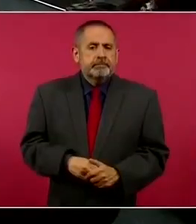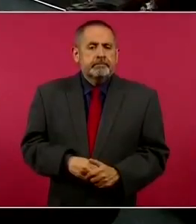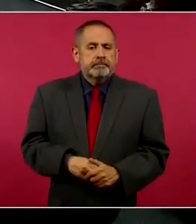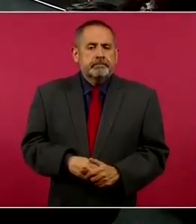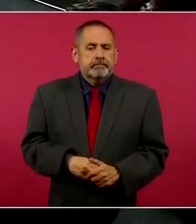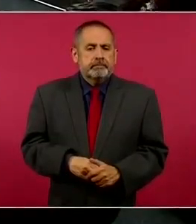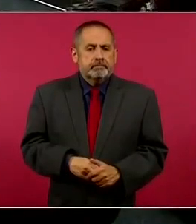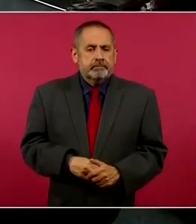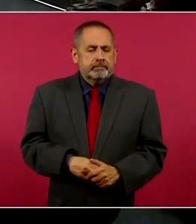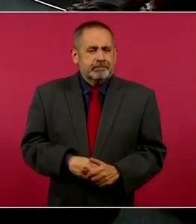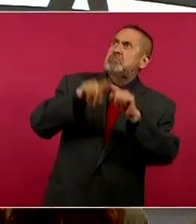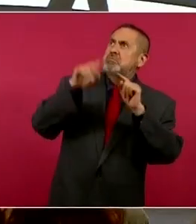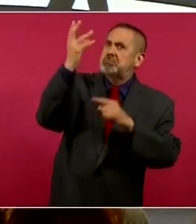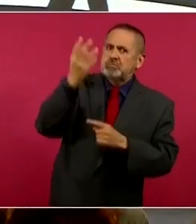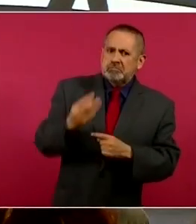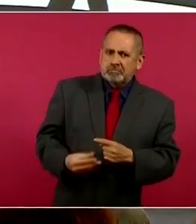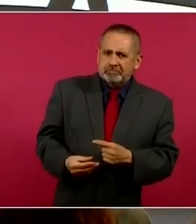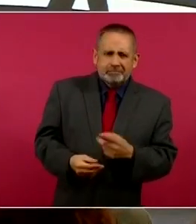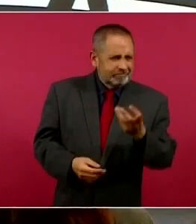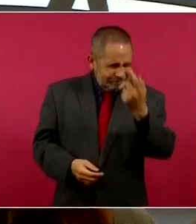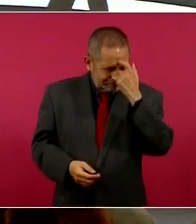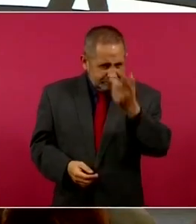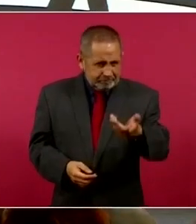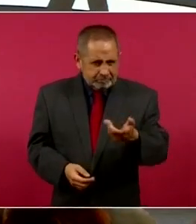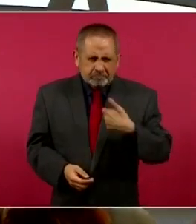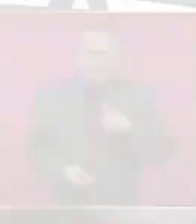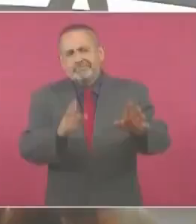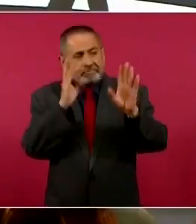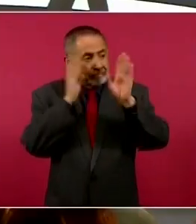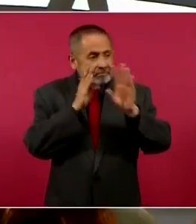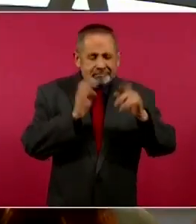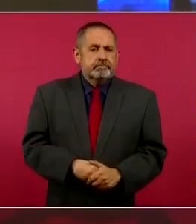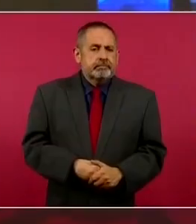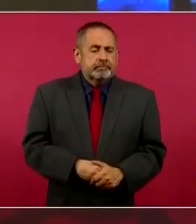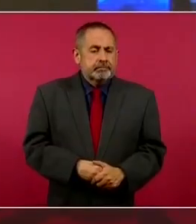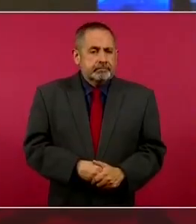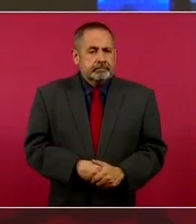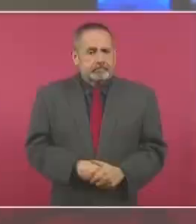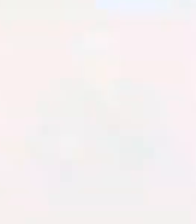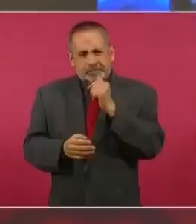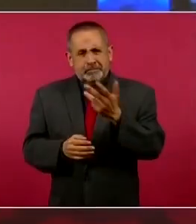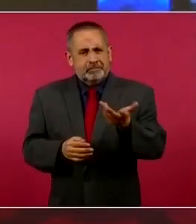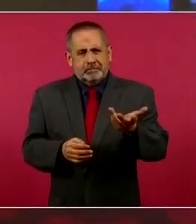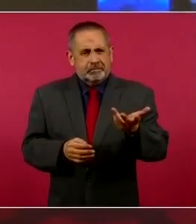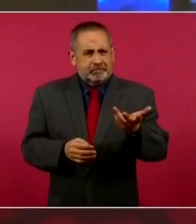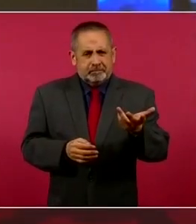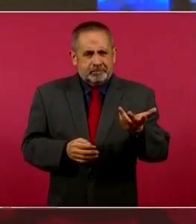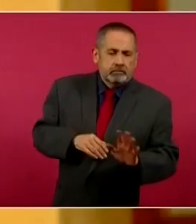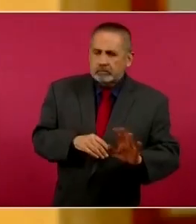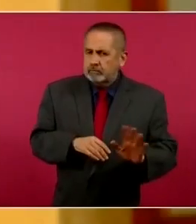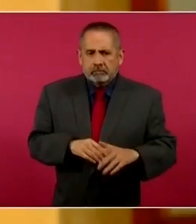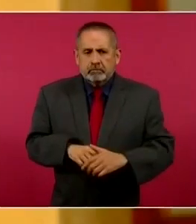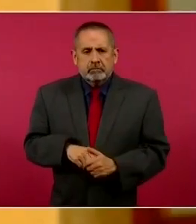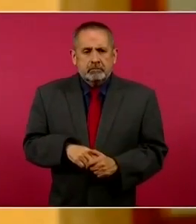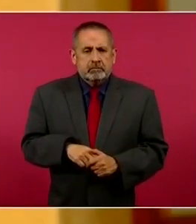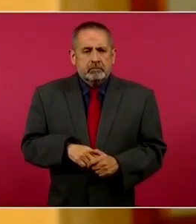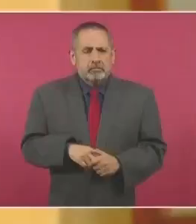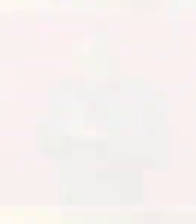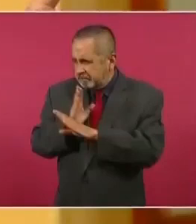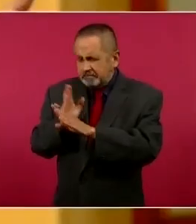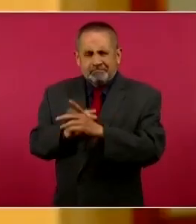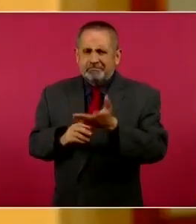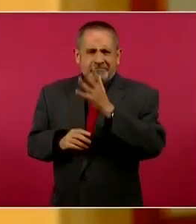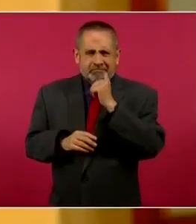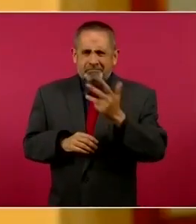Cómo van a estar espiando nosotros no hacemos eso porque pero no se pueden estar utilizando actos de